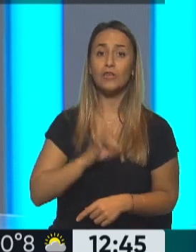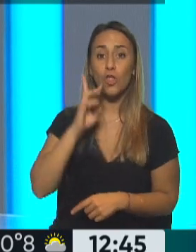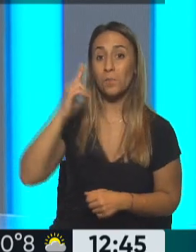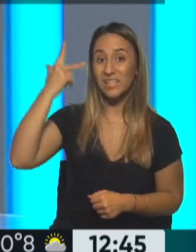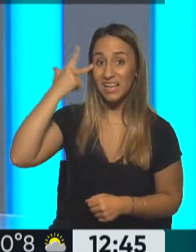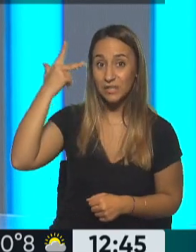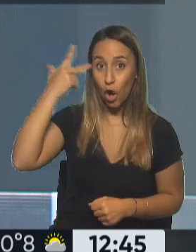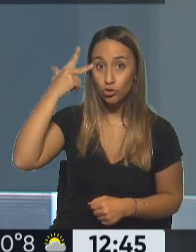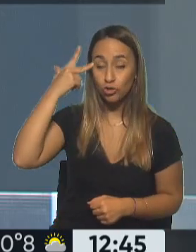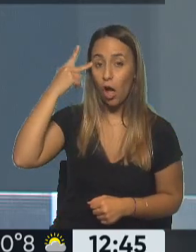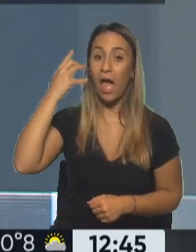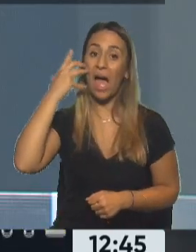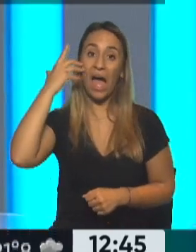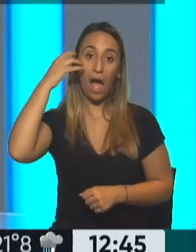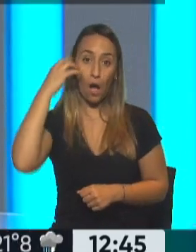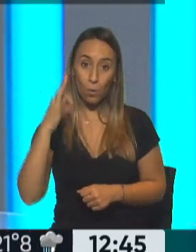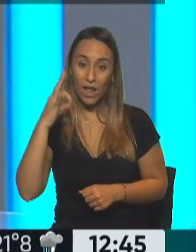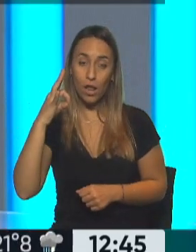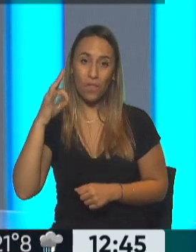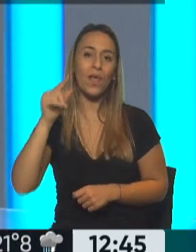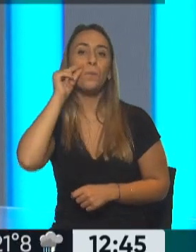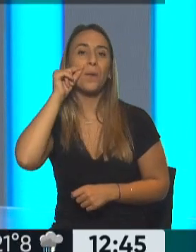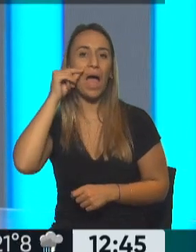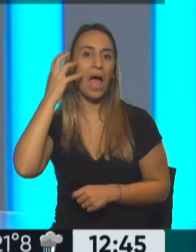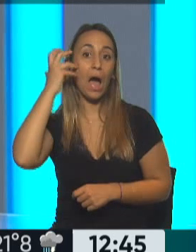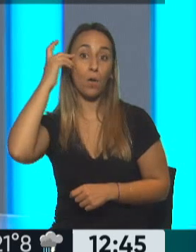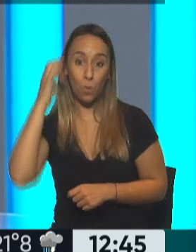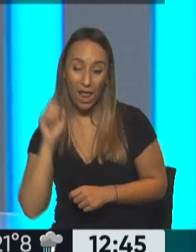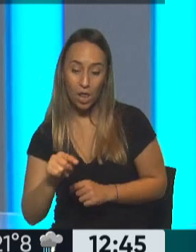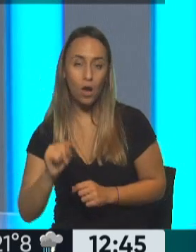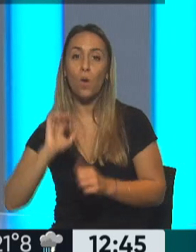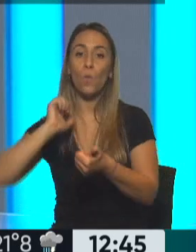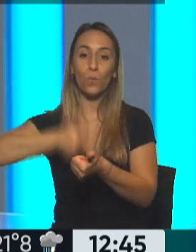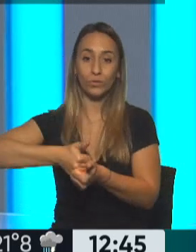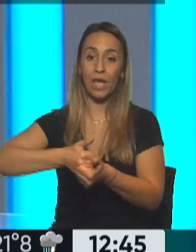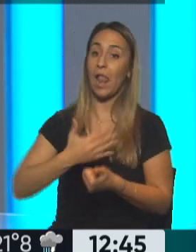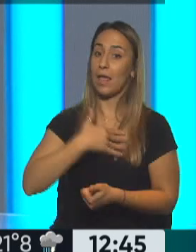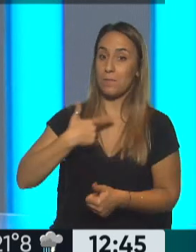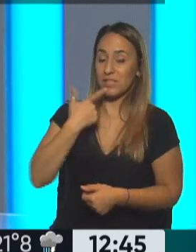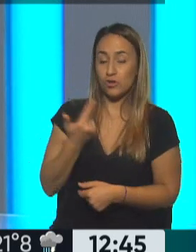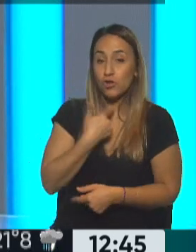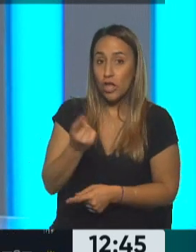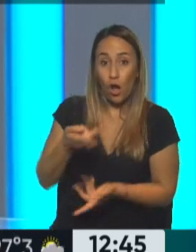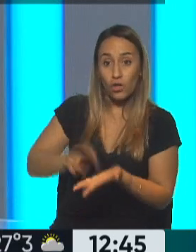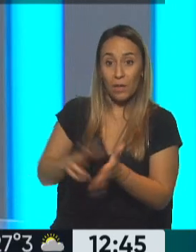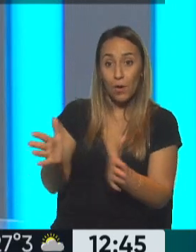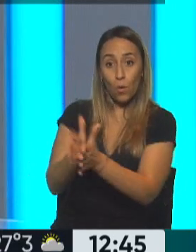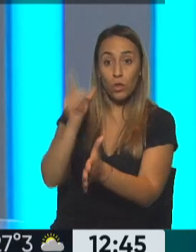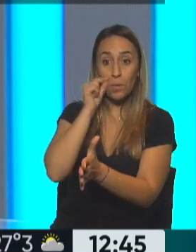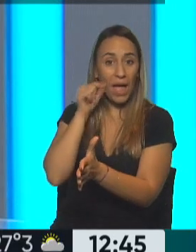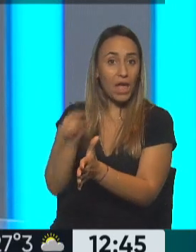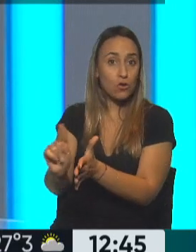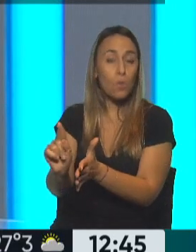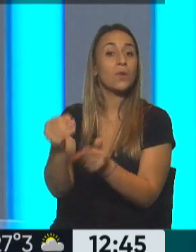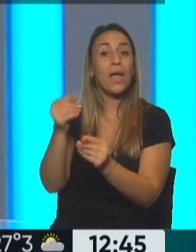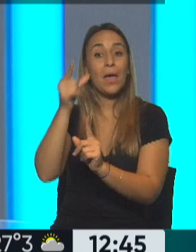Por su abuelo paterno. El padre pide una revinculación porque la madre obviamente dice, no quiero que vuelva a estar con el padre porque este padre vive